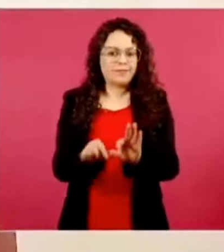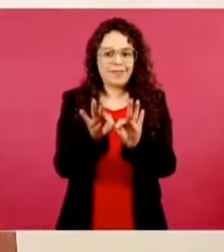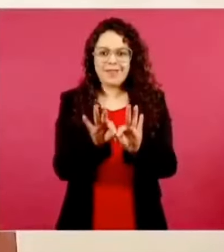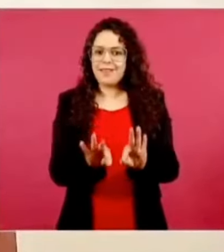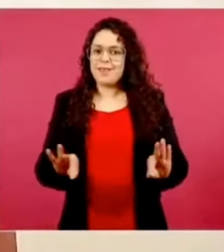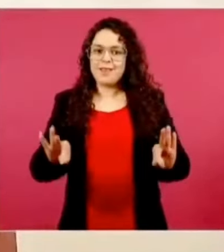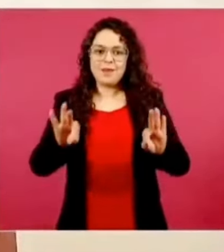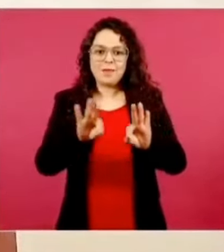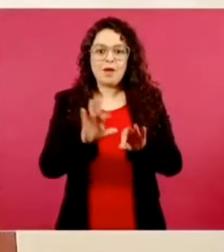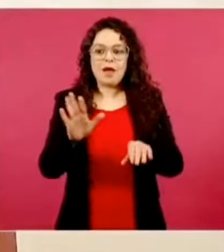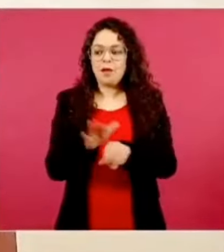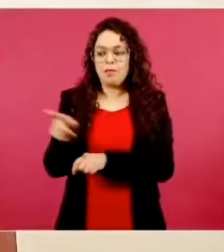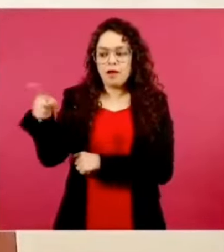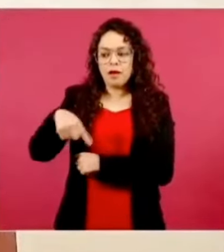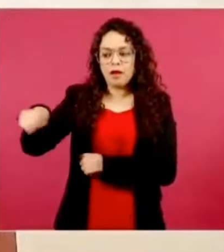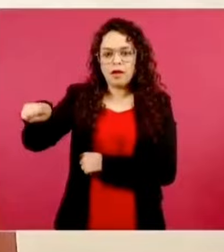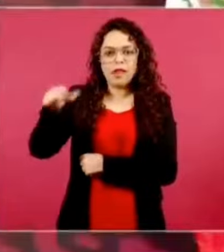¿Qué les queda a ellos?